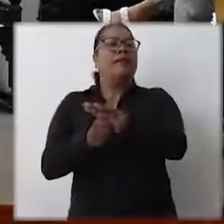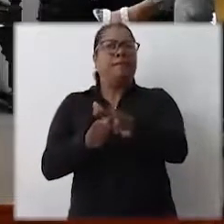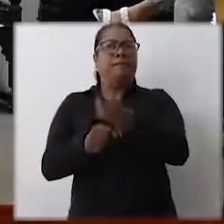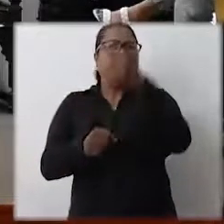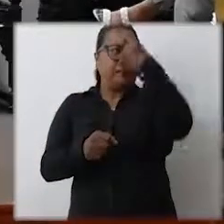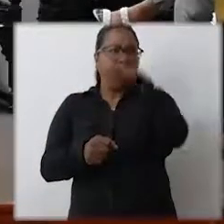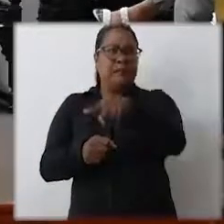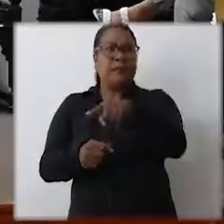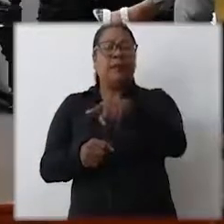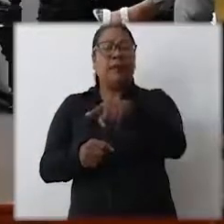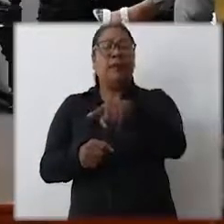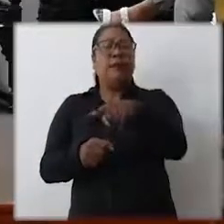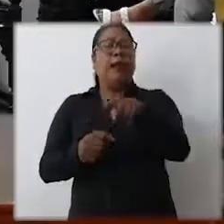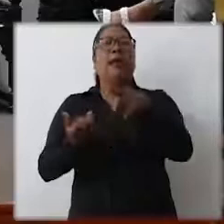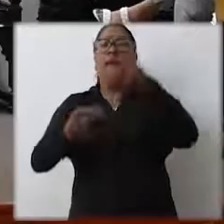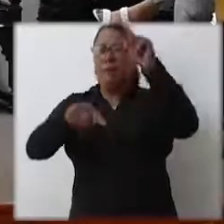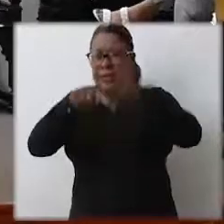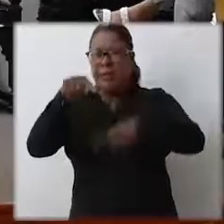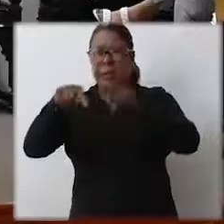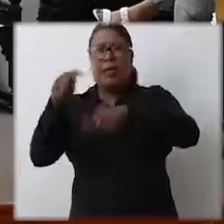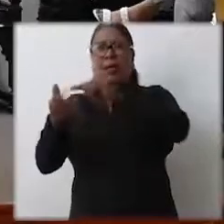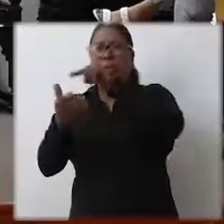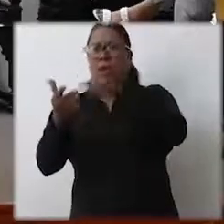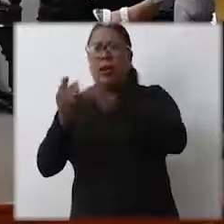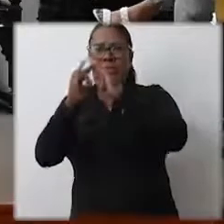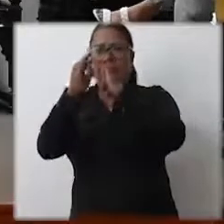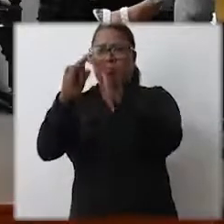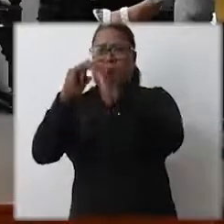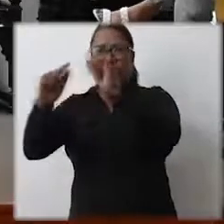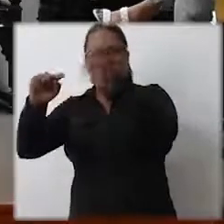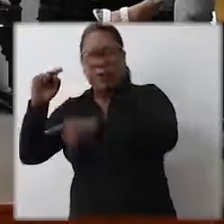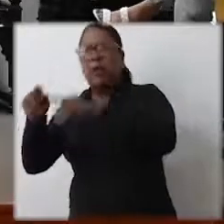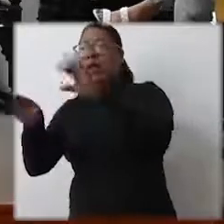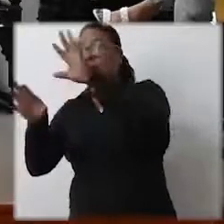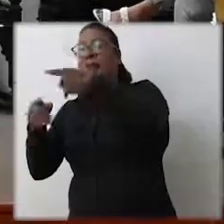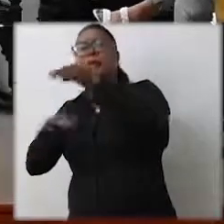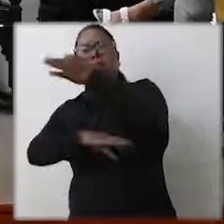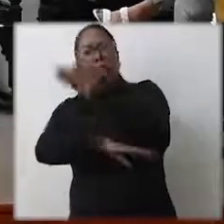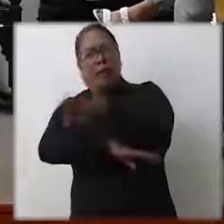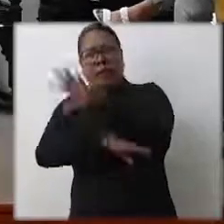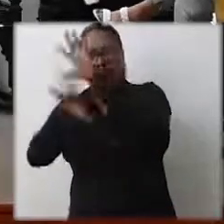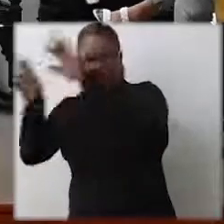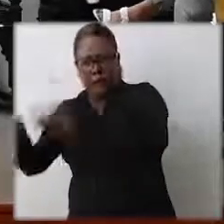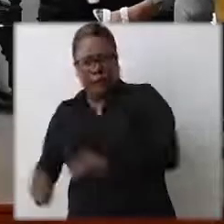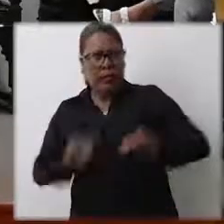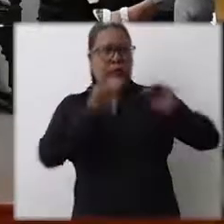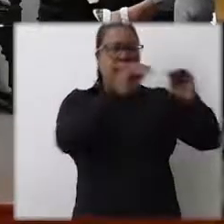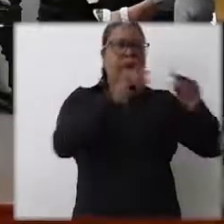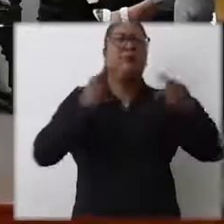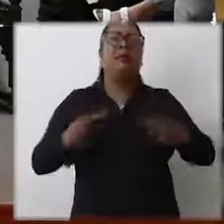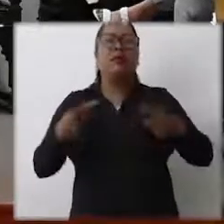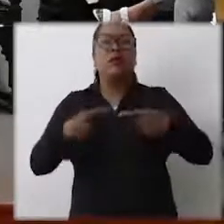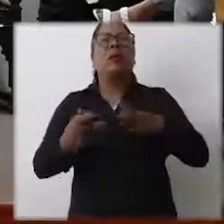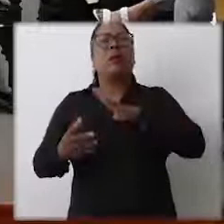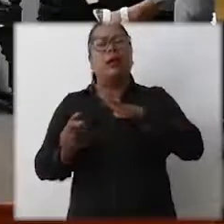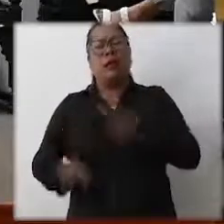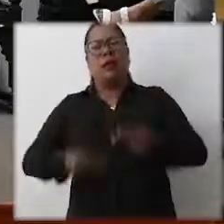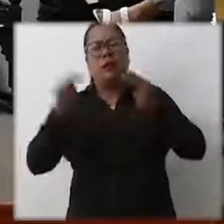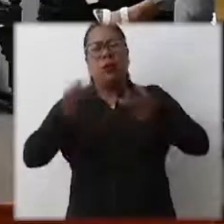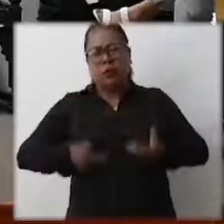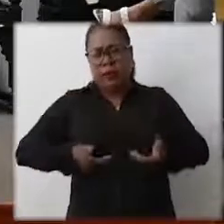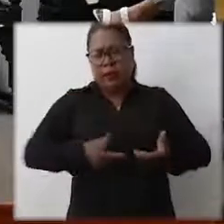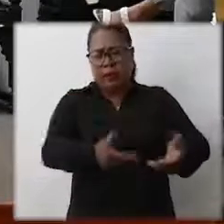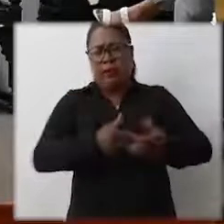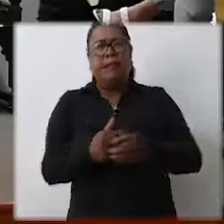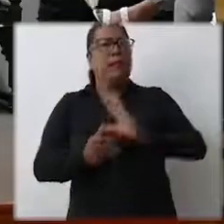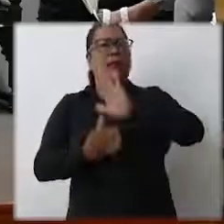concejales. Gracias, secretaria. Someta, por favor, a la aprobación de este honorable cabildo el punto de acuerdo presentado por un